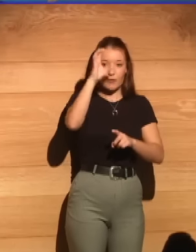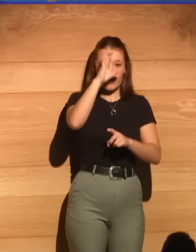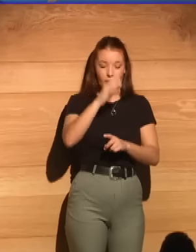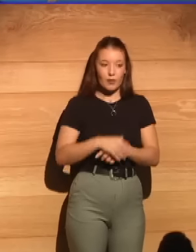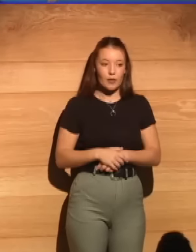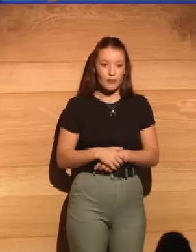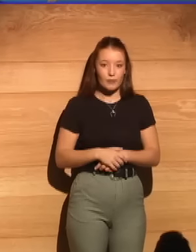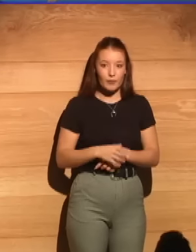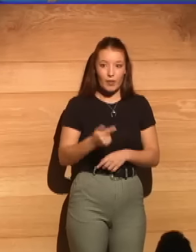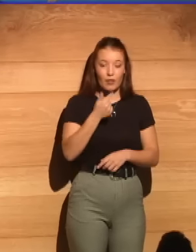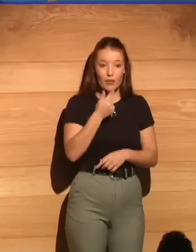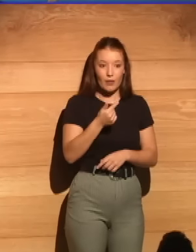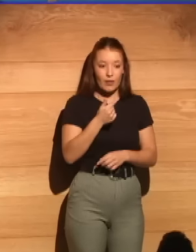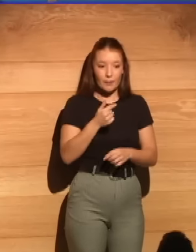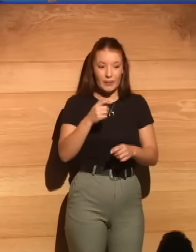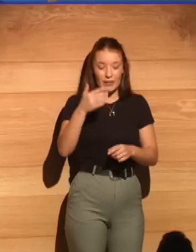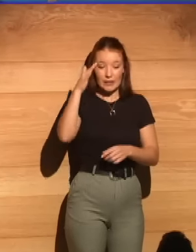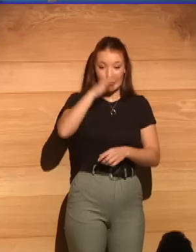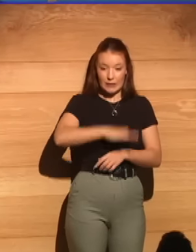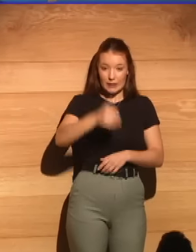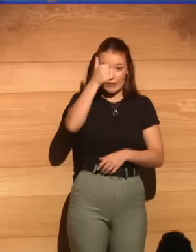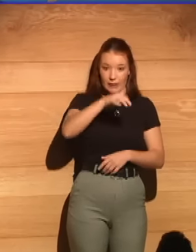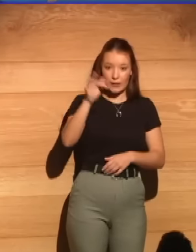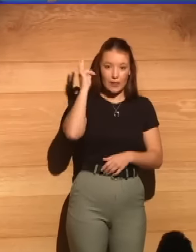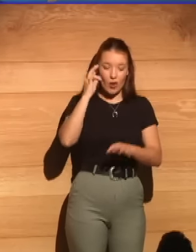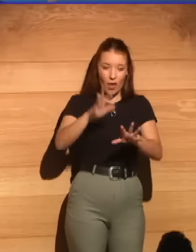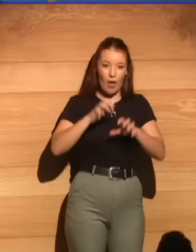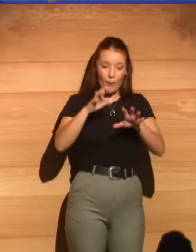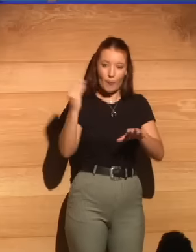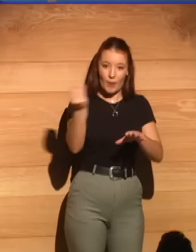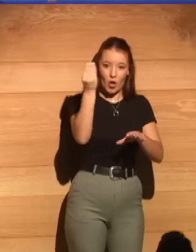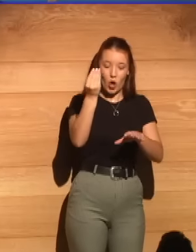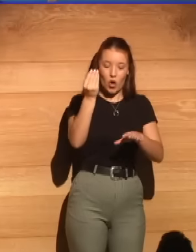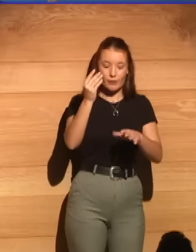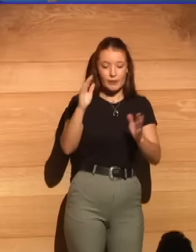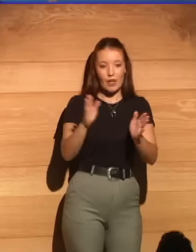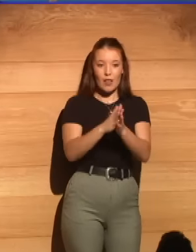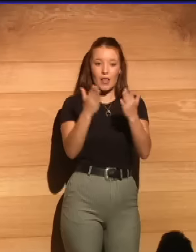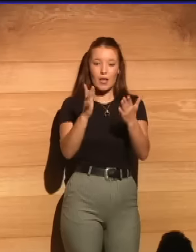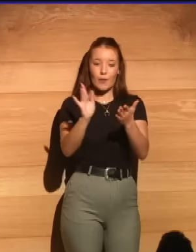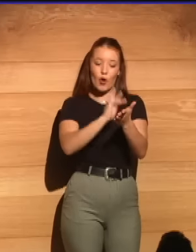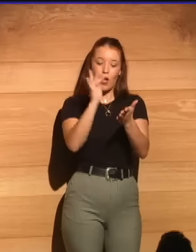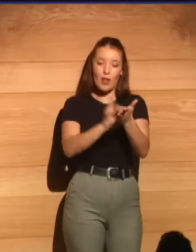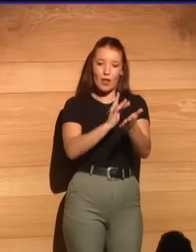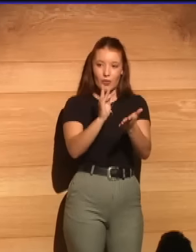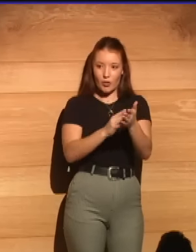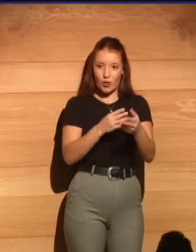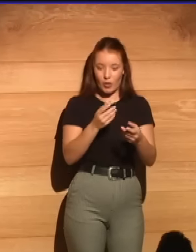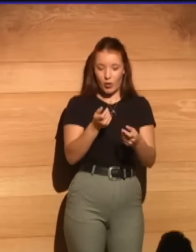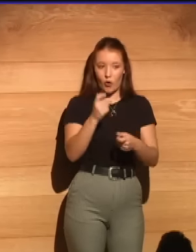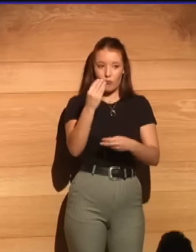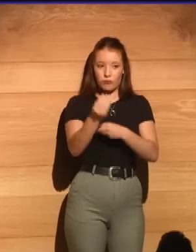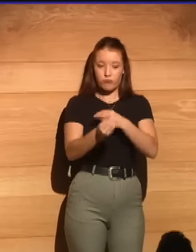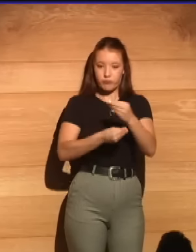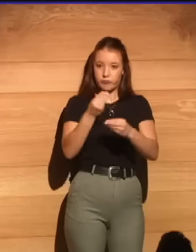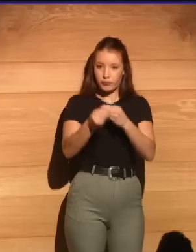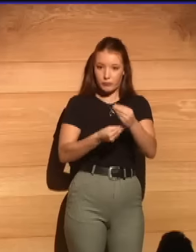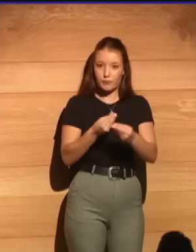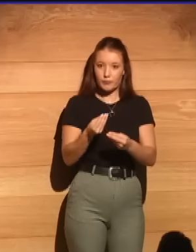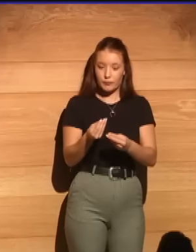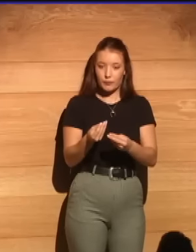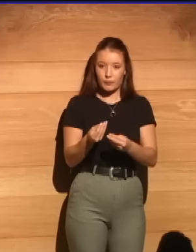libro electrónico para que aprendieran más fácil. Bueno, pues si llegamos a ser norteamericanos, lo hubiera sabido todo el mundo